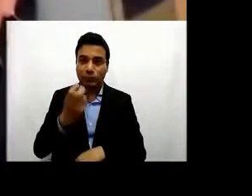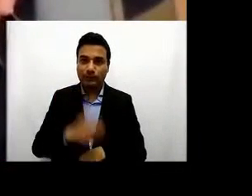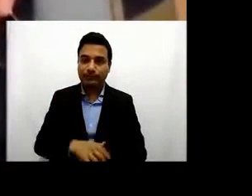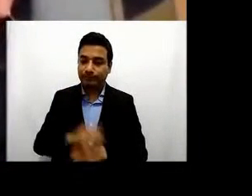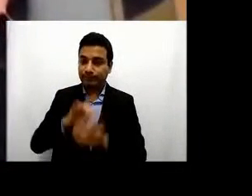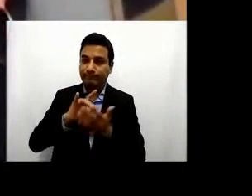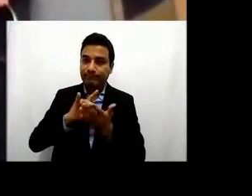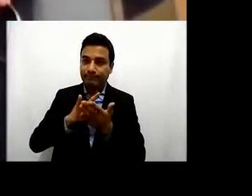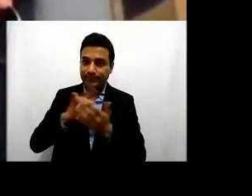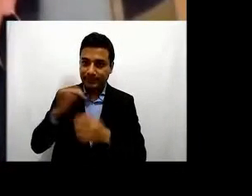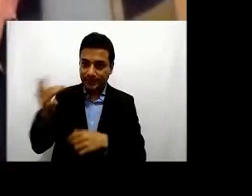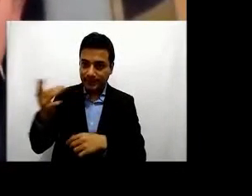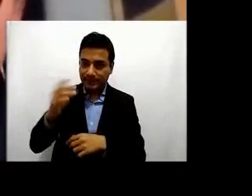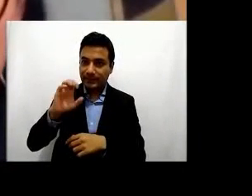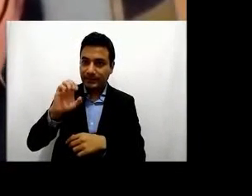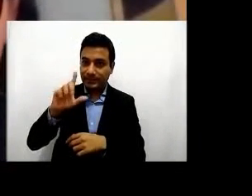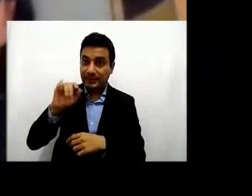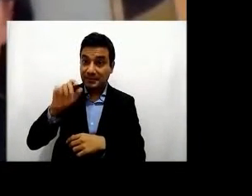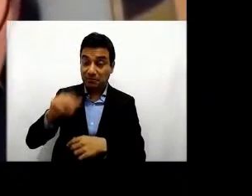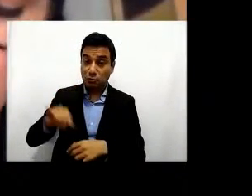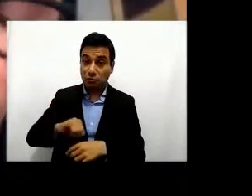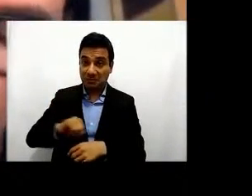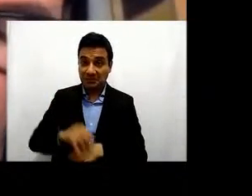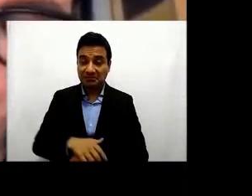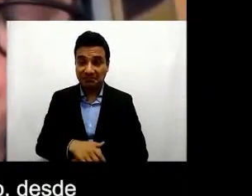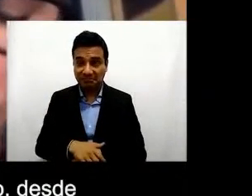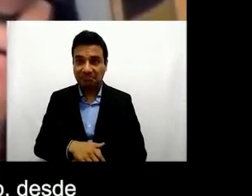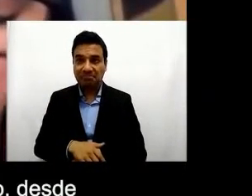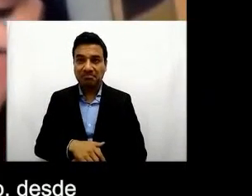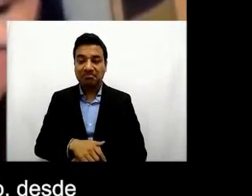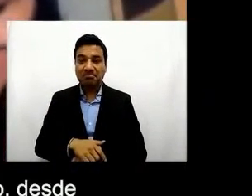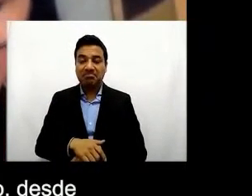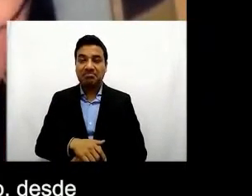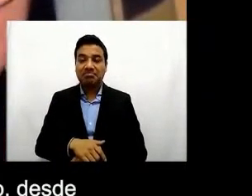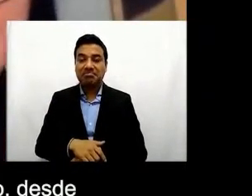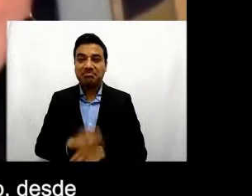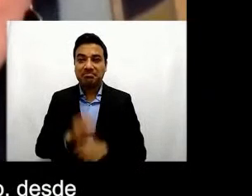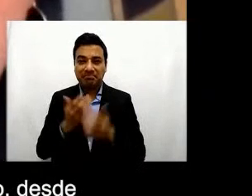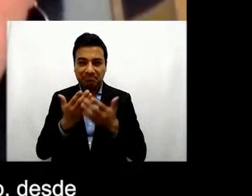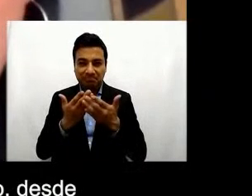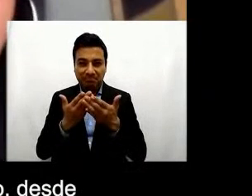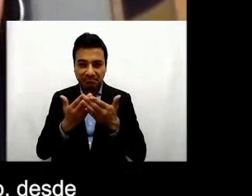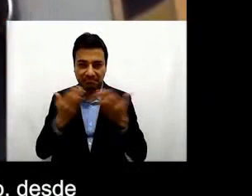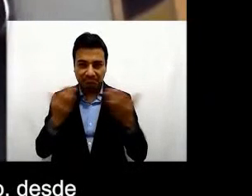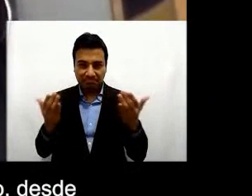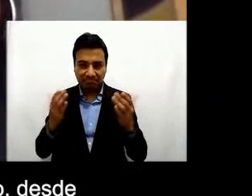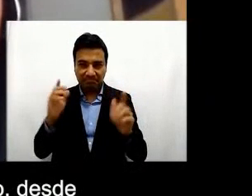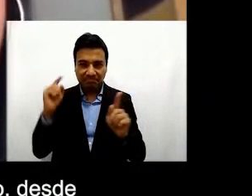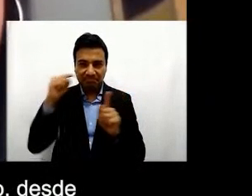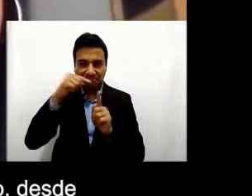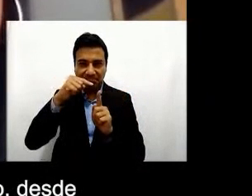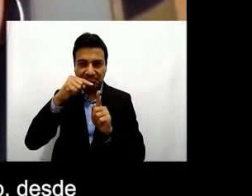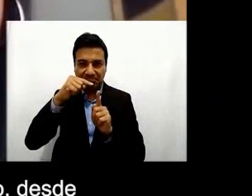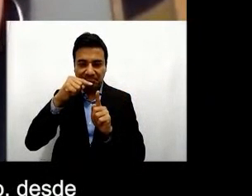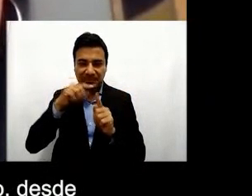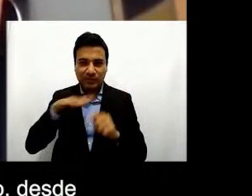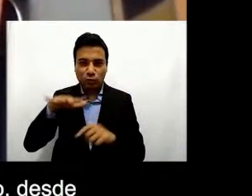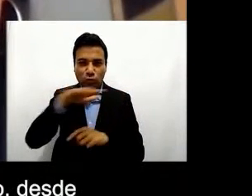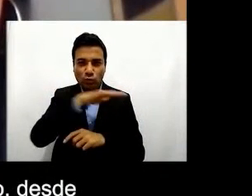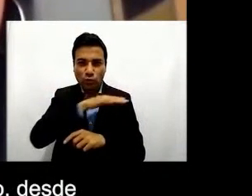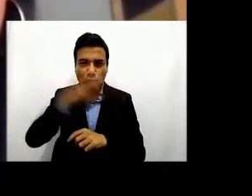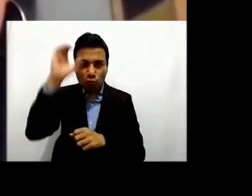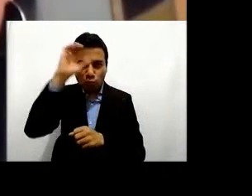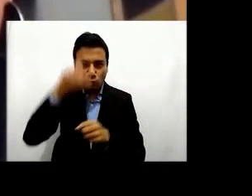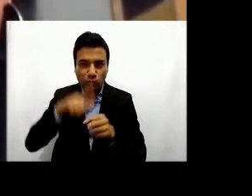Muchísimas gracias, Celia, súper interesante también. Me gustaría regresar, digamos, al sector cultural, ¿no? Desde la práctica, ¿no? Desde